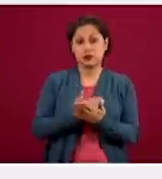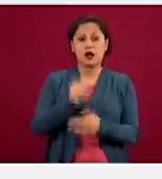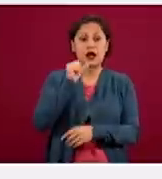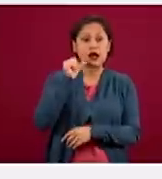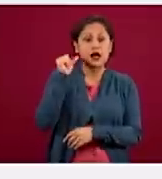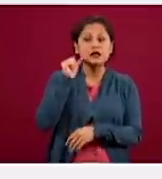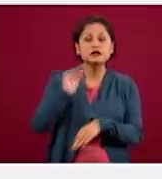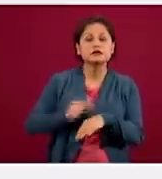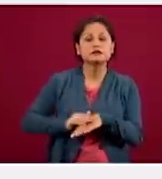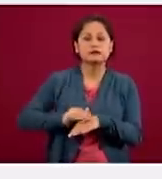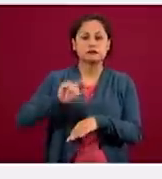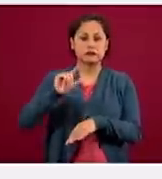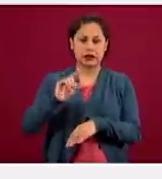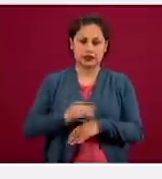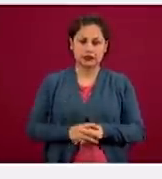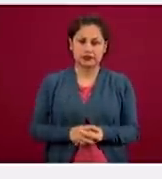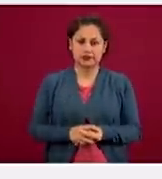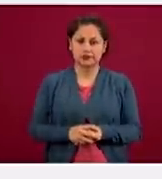día de ayer.